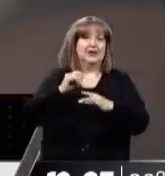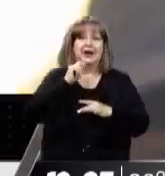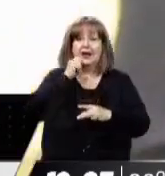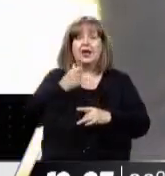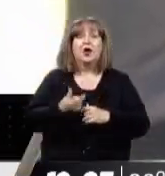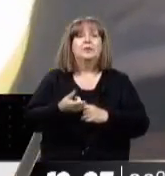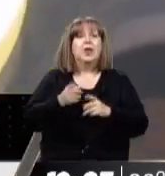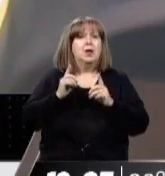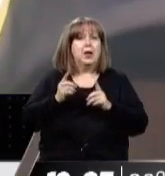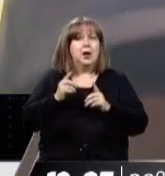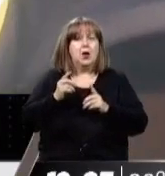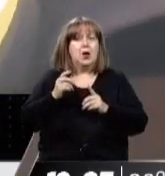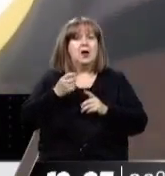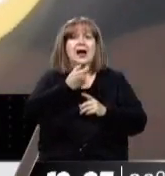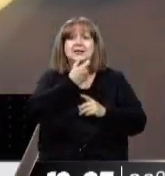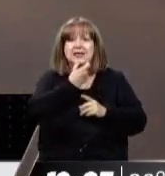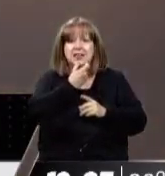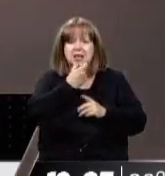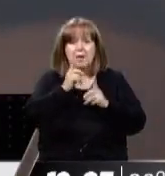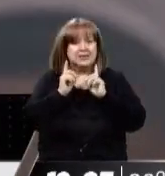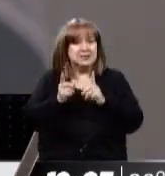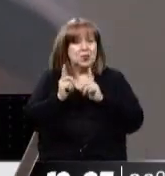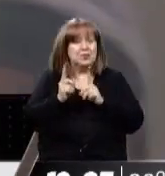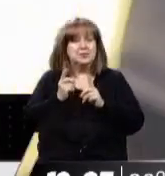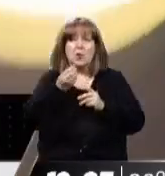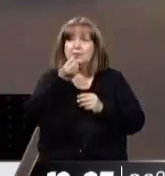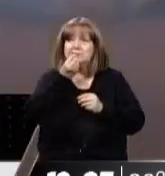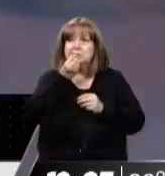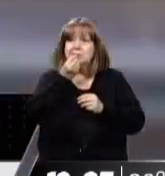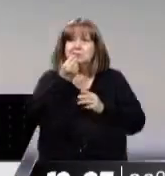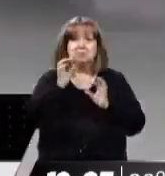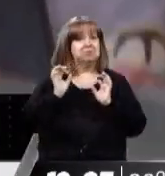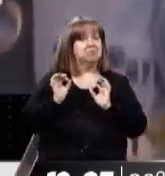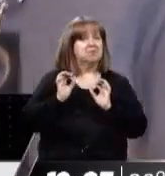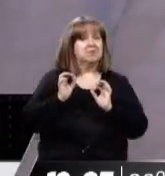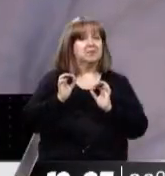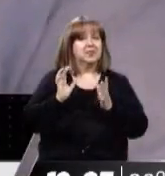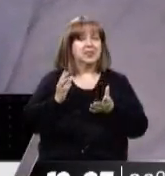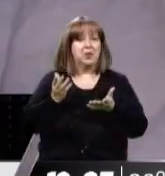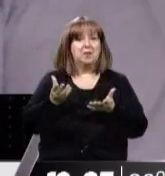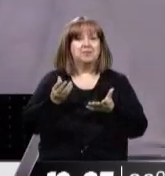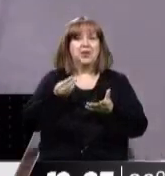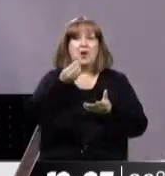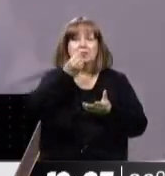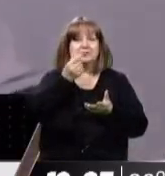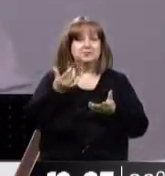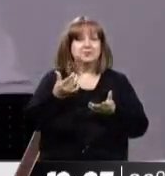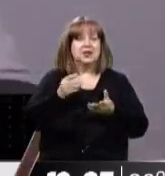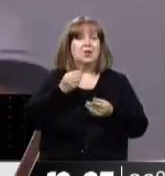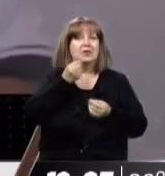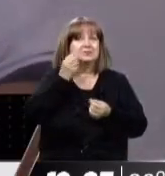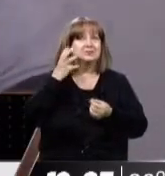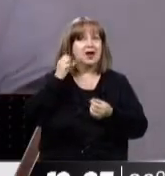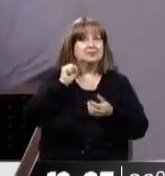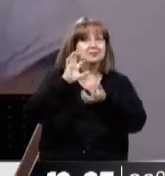crocante perdura de la galleta? Sí, porque el chocolate impermeabiliza la galleta. Entonces no deja que la humedad del helado entre a la galleta, entonces queda